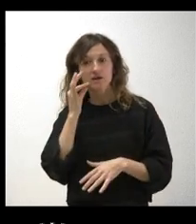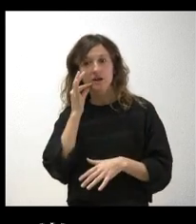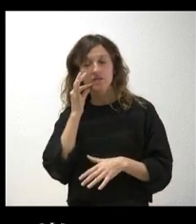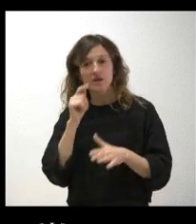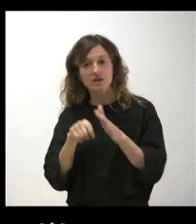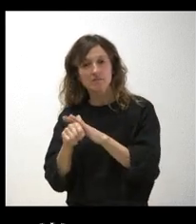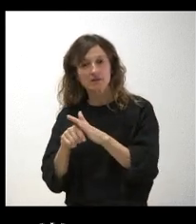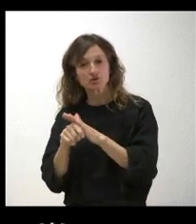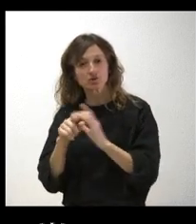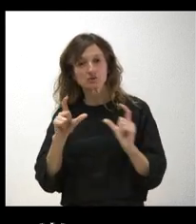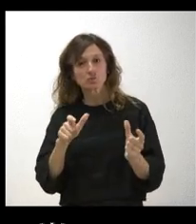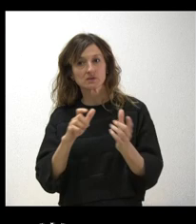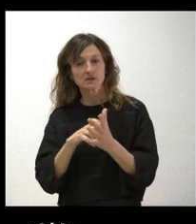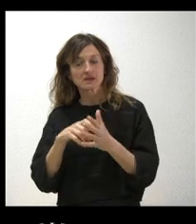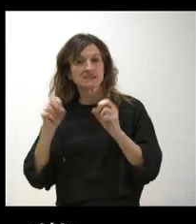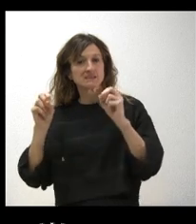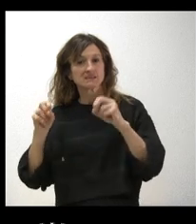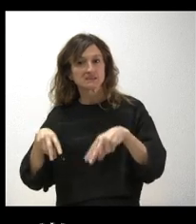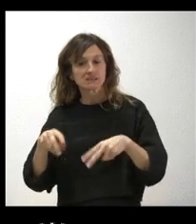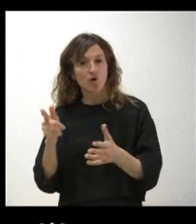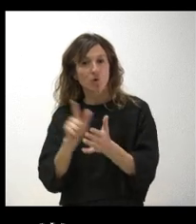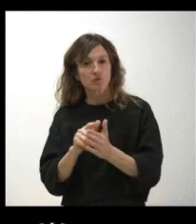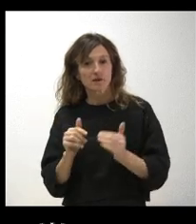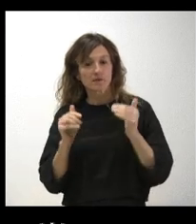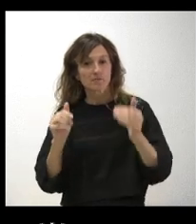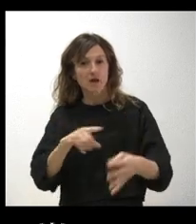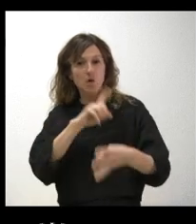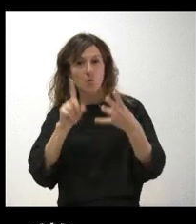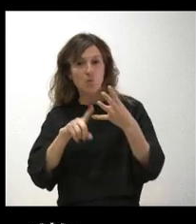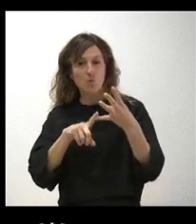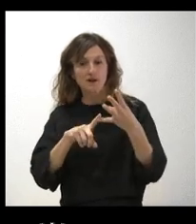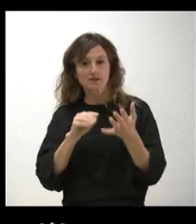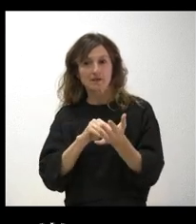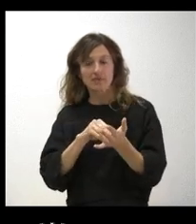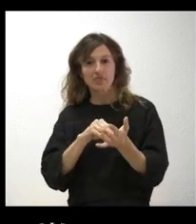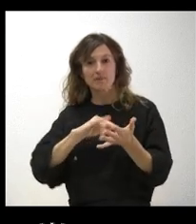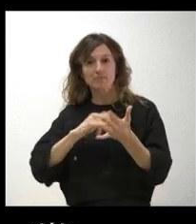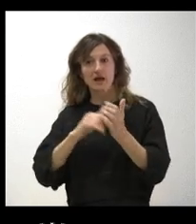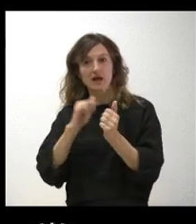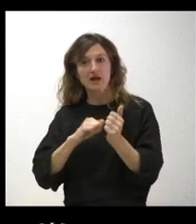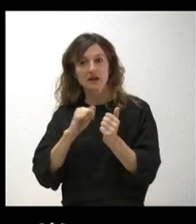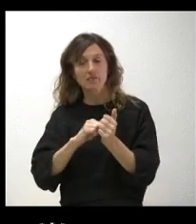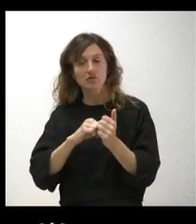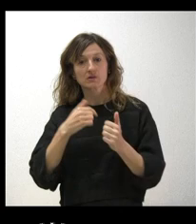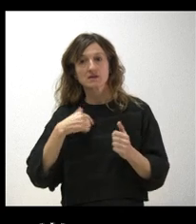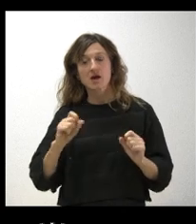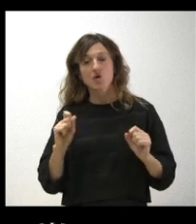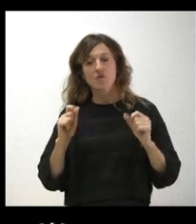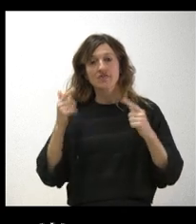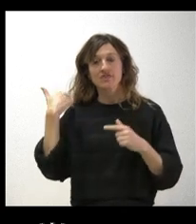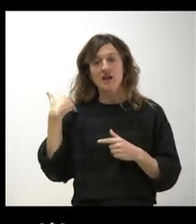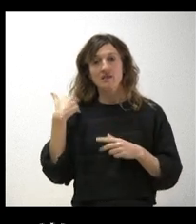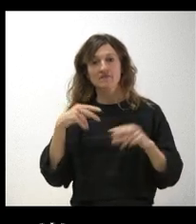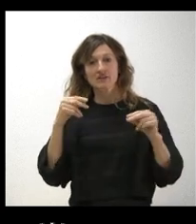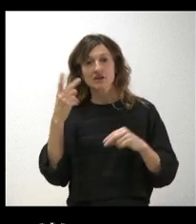inversiones por parte de la junta sin necesidad de volver a prorrogar por cuarta vez ese plan del Carbón que ya no debería estar en vigor desde el año 2020 pero